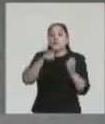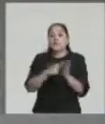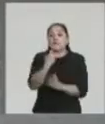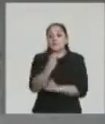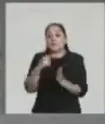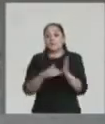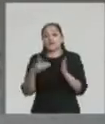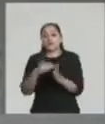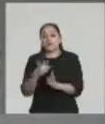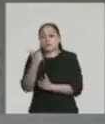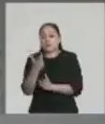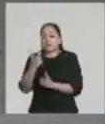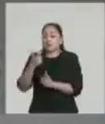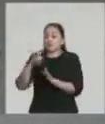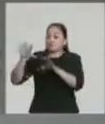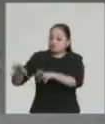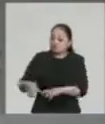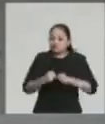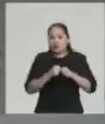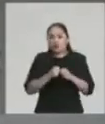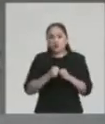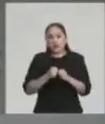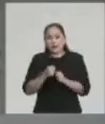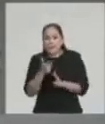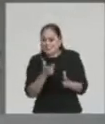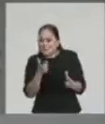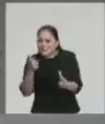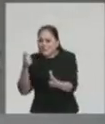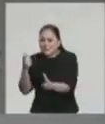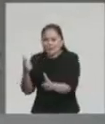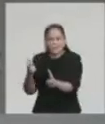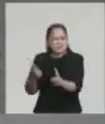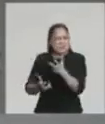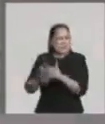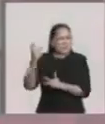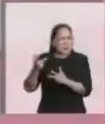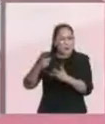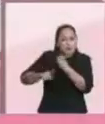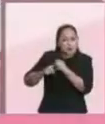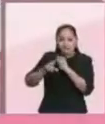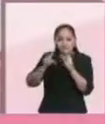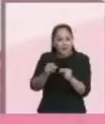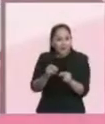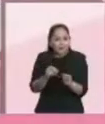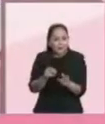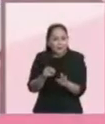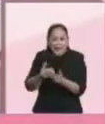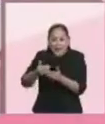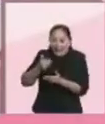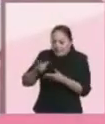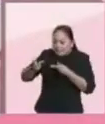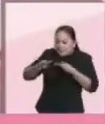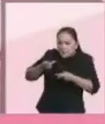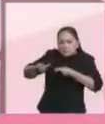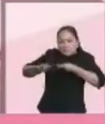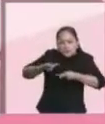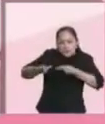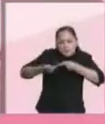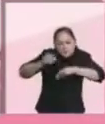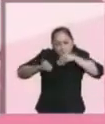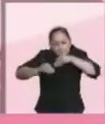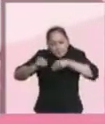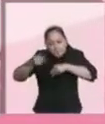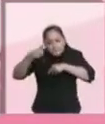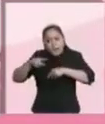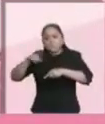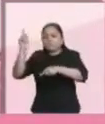otra manera. Con esto, desde anoche los aspirantes a los pinos le dieron más sabor a este proceso electoral.